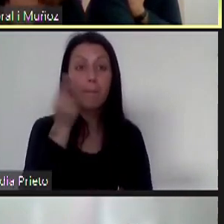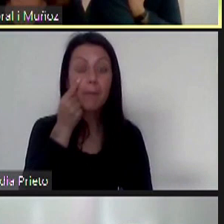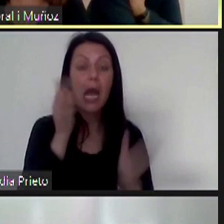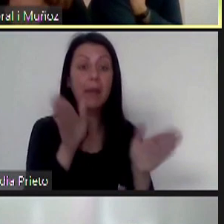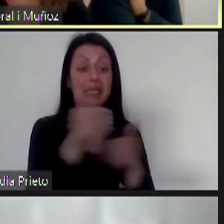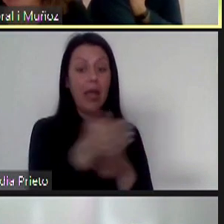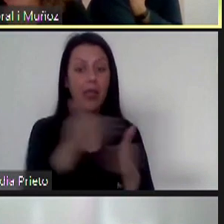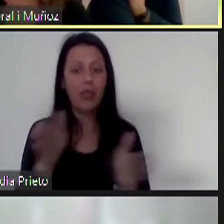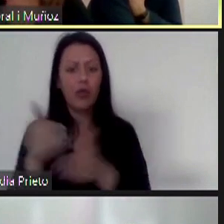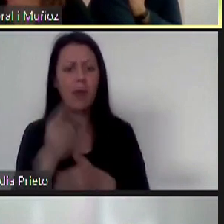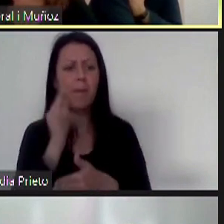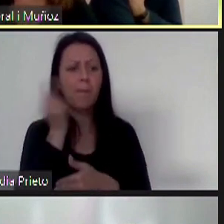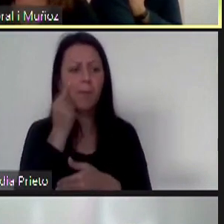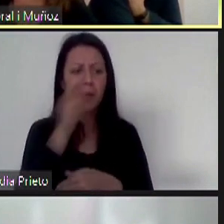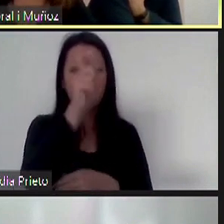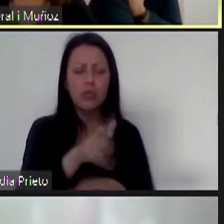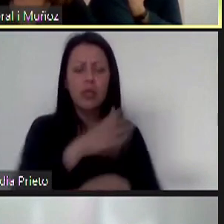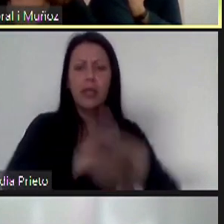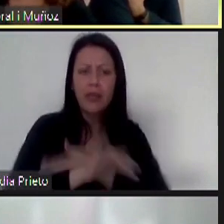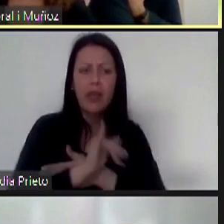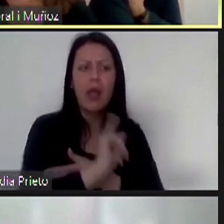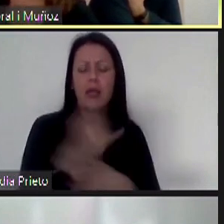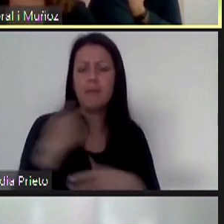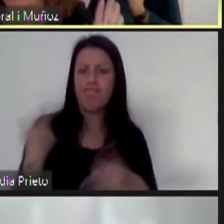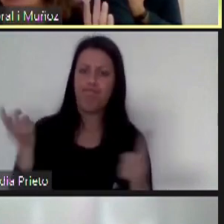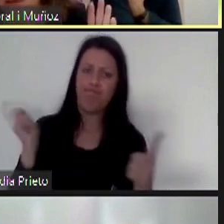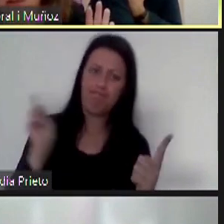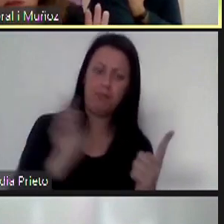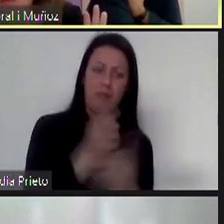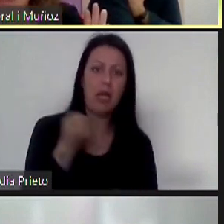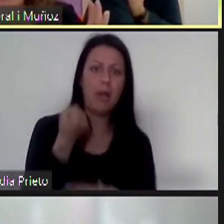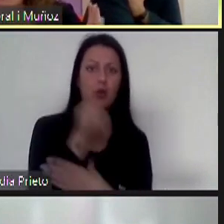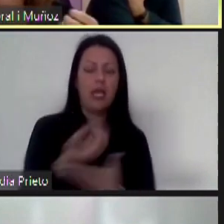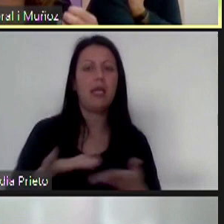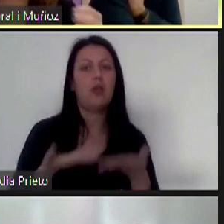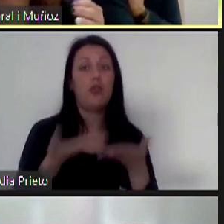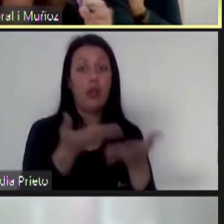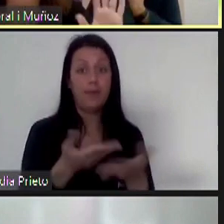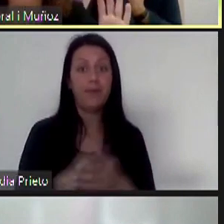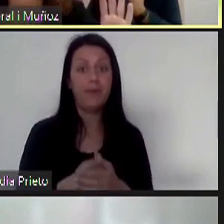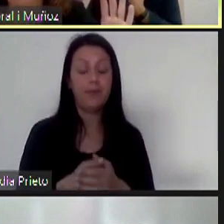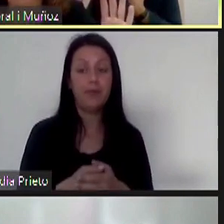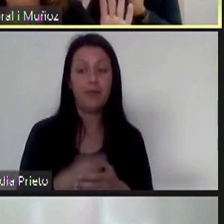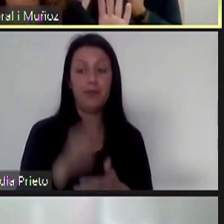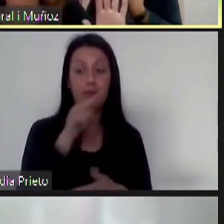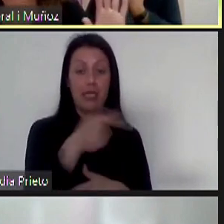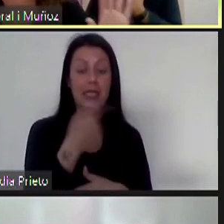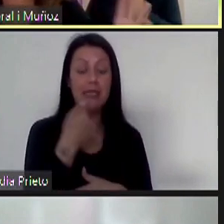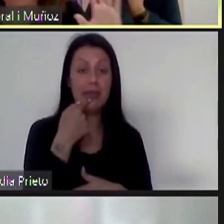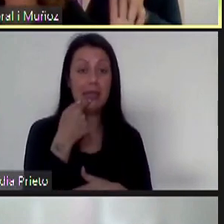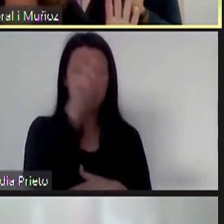habitaciones a las que hay que acudir para apoyar y ayudar. Pues ahí, si la persona marca que tiene una